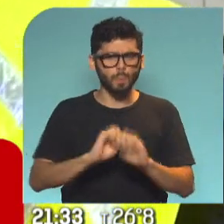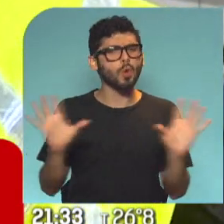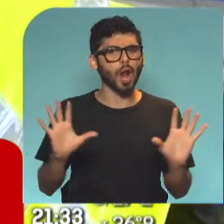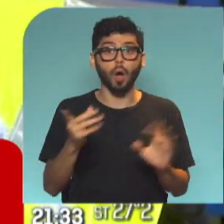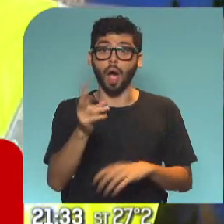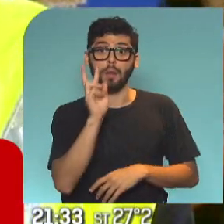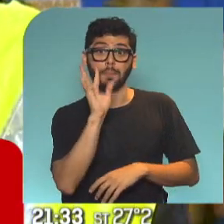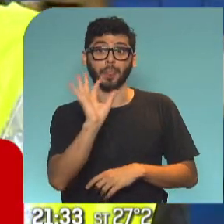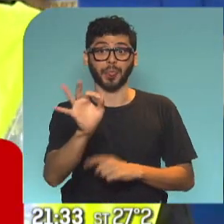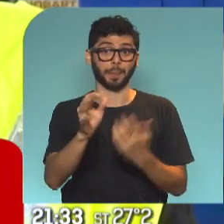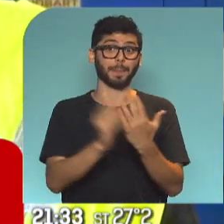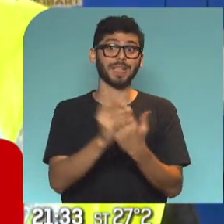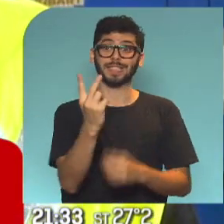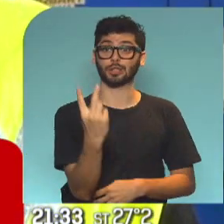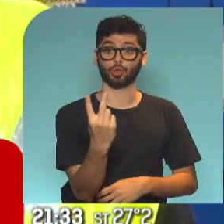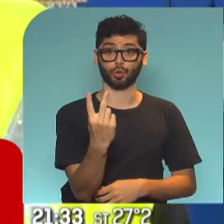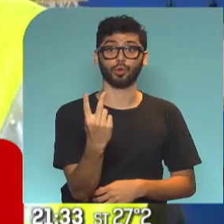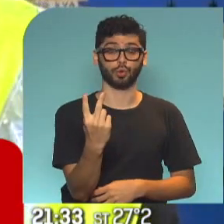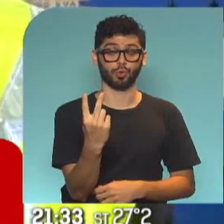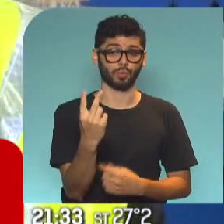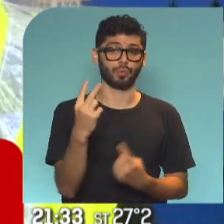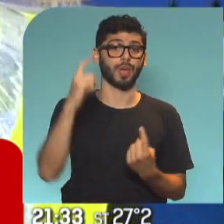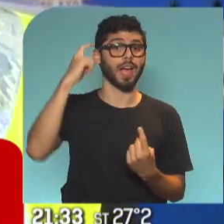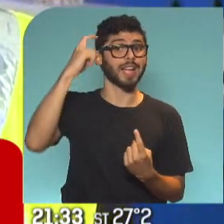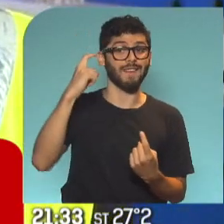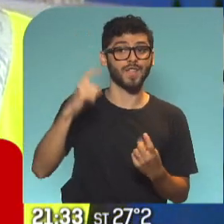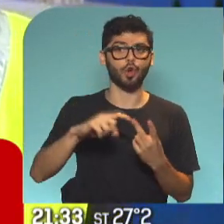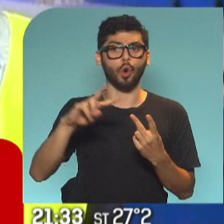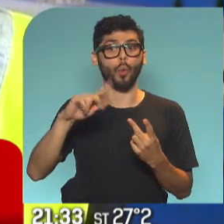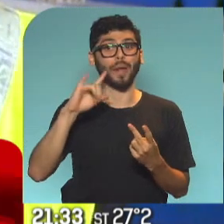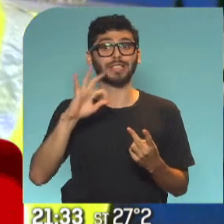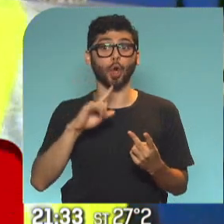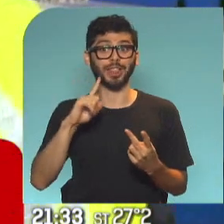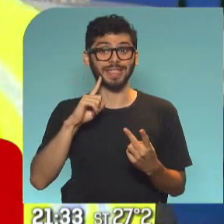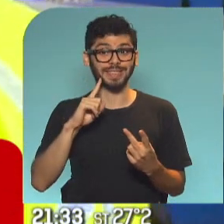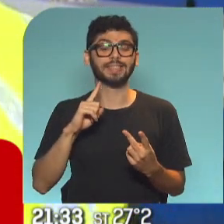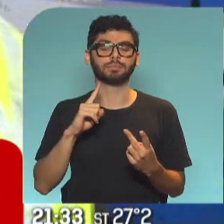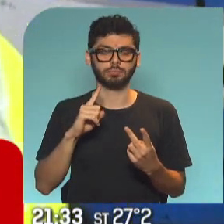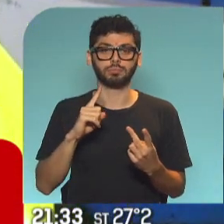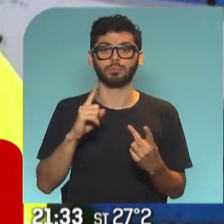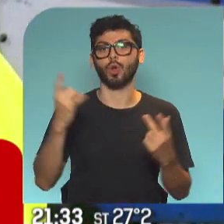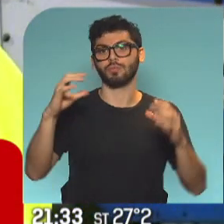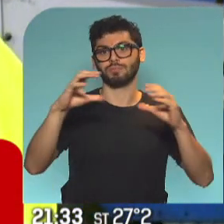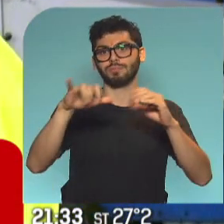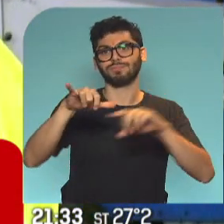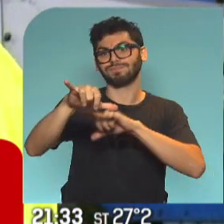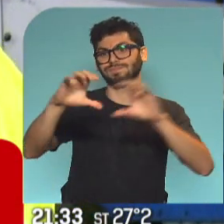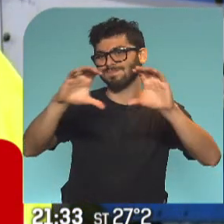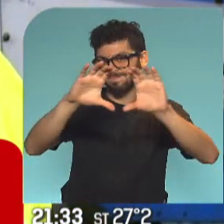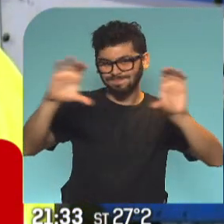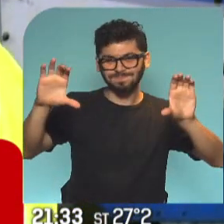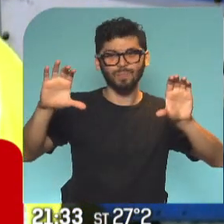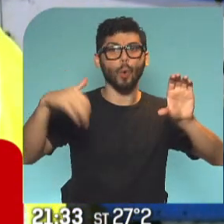Ahí estamos viendo a los ministros. Ahí estamos viendo eso. Bueno, el cargamento próximo a